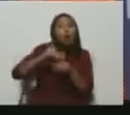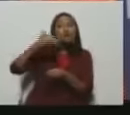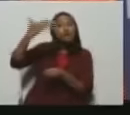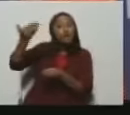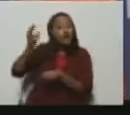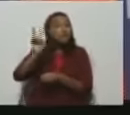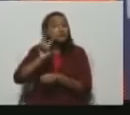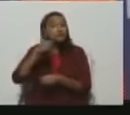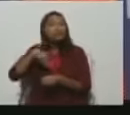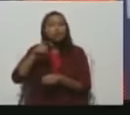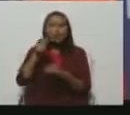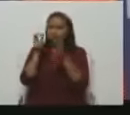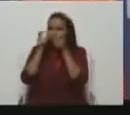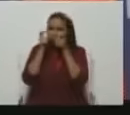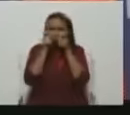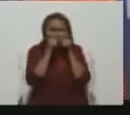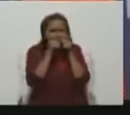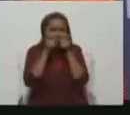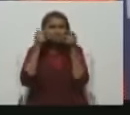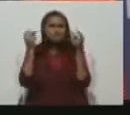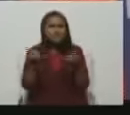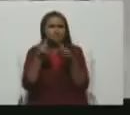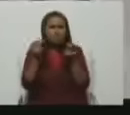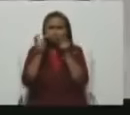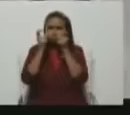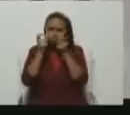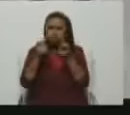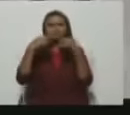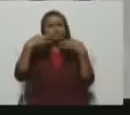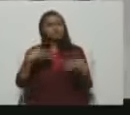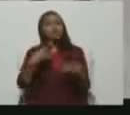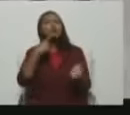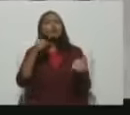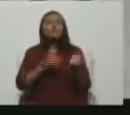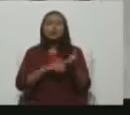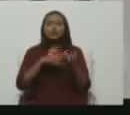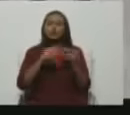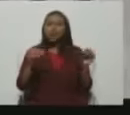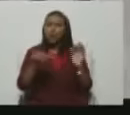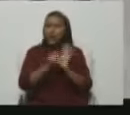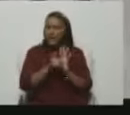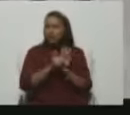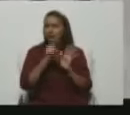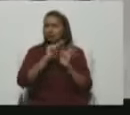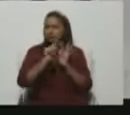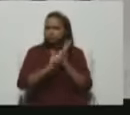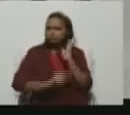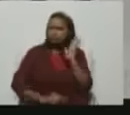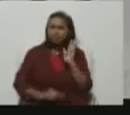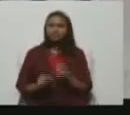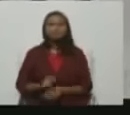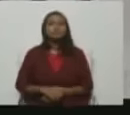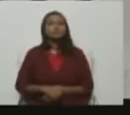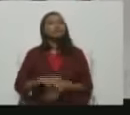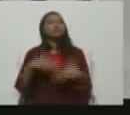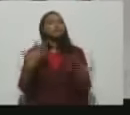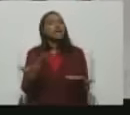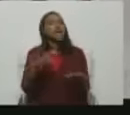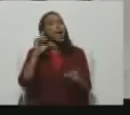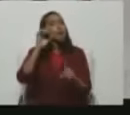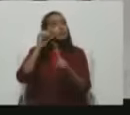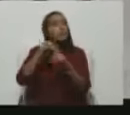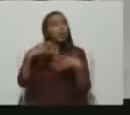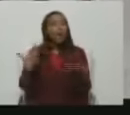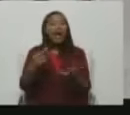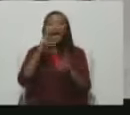bueno, cumpliendo los requerimientos del Ministerio Público que sean necesarios. Por supuesto, todo esto en el marco del respeto profundo a los